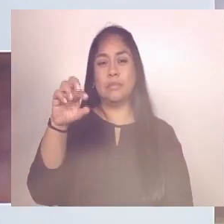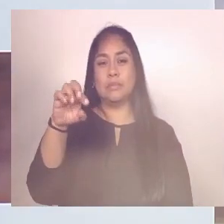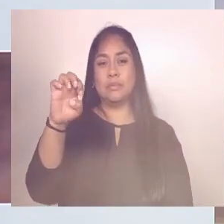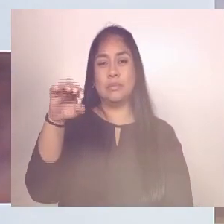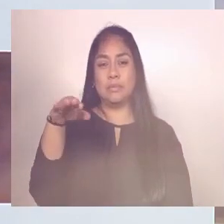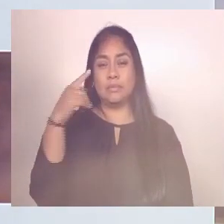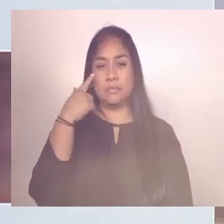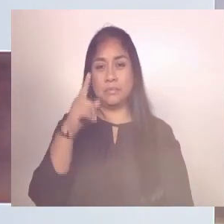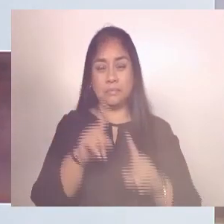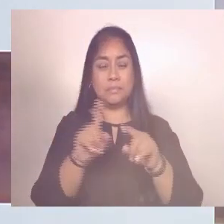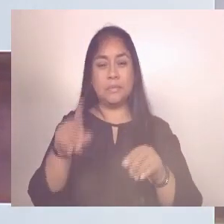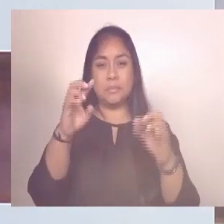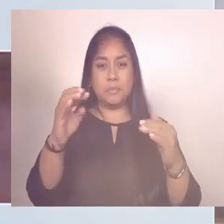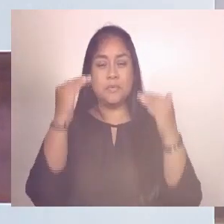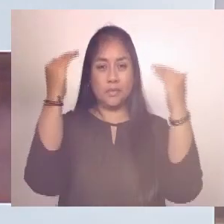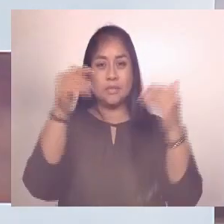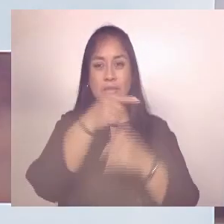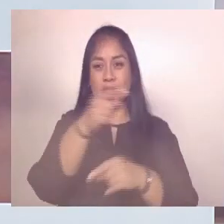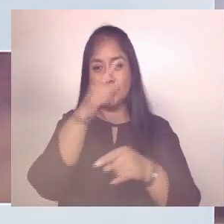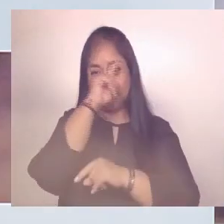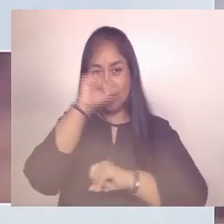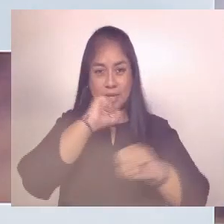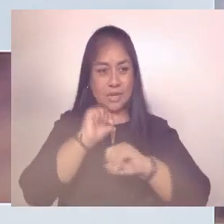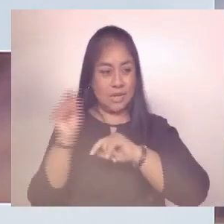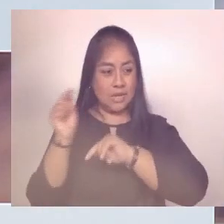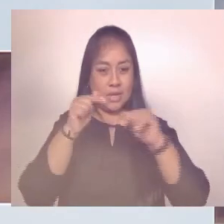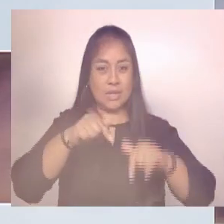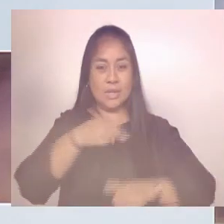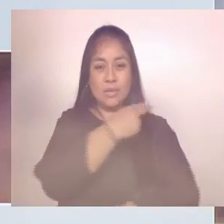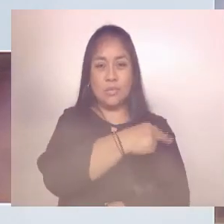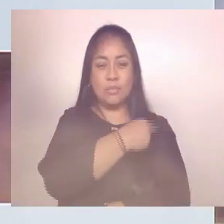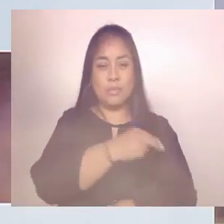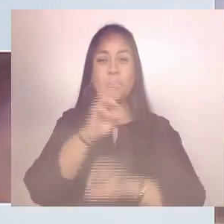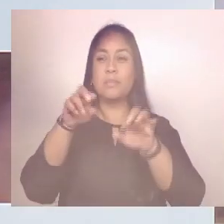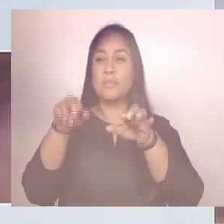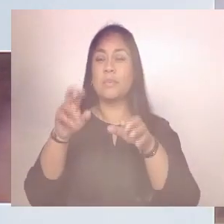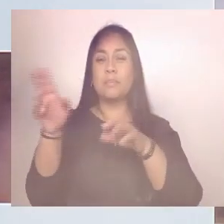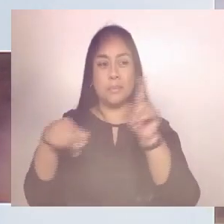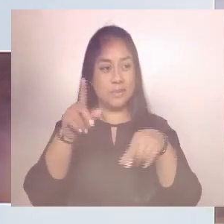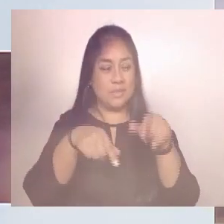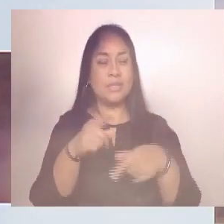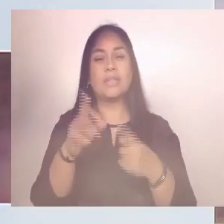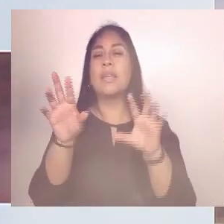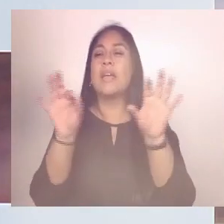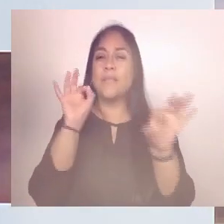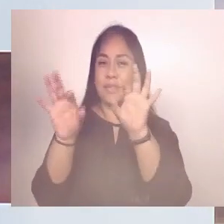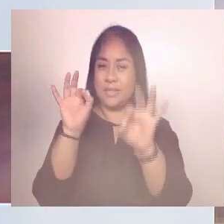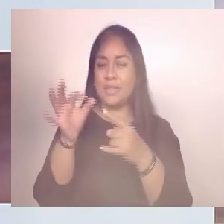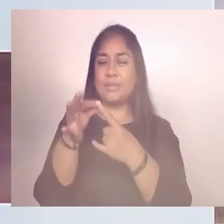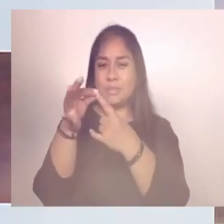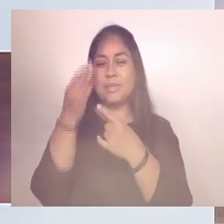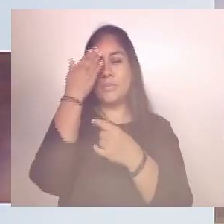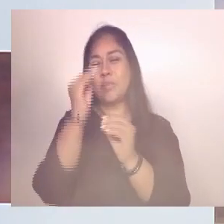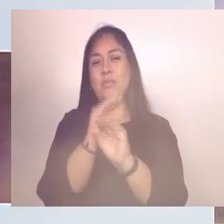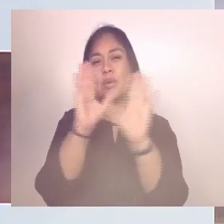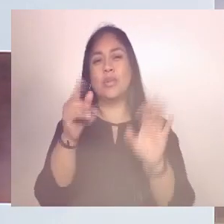Estimados profesionales que trabajan acá en el hospital, público presente, invitados especiales. Buenos días, qué gusto,